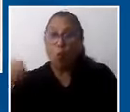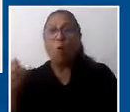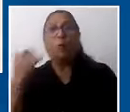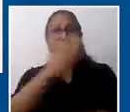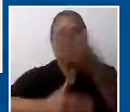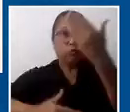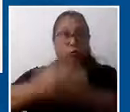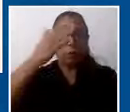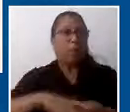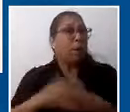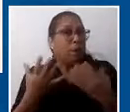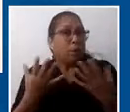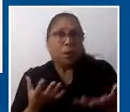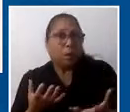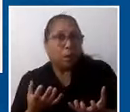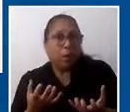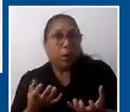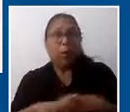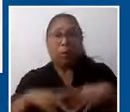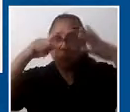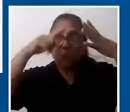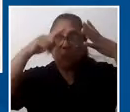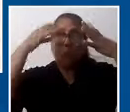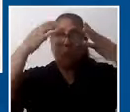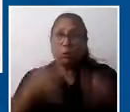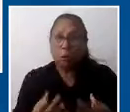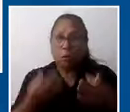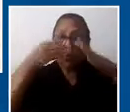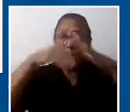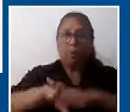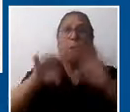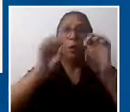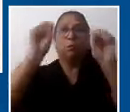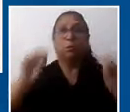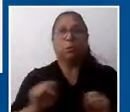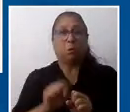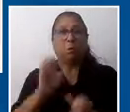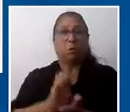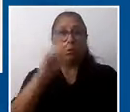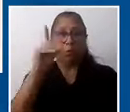discapacidad que optan o han decidido ingresar al sistema educativo peruano.